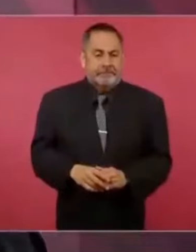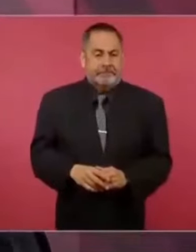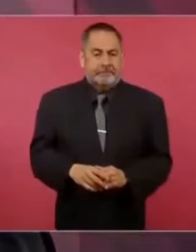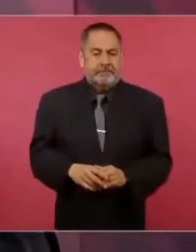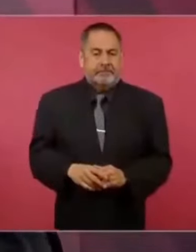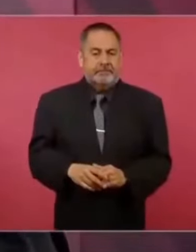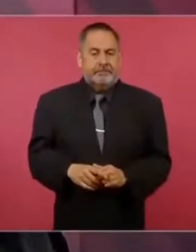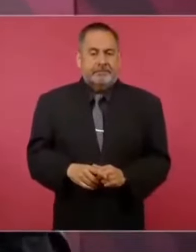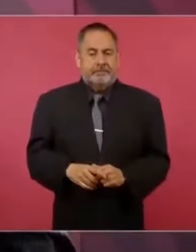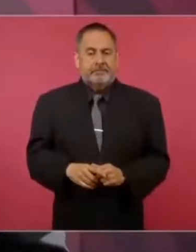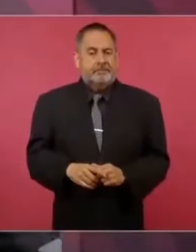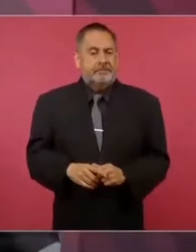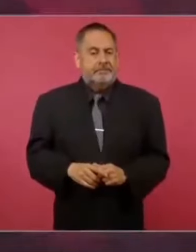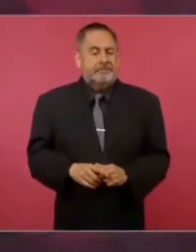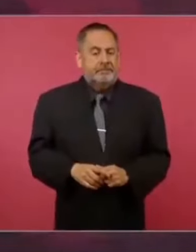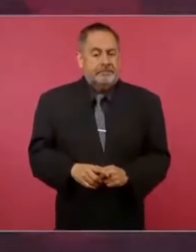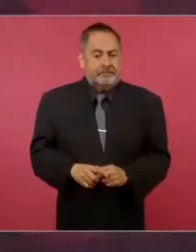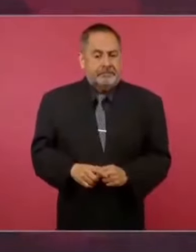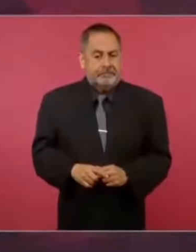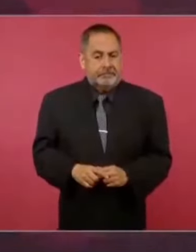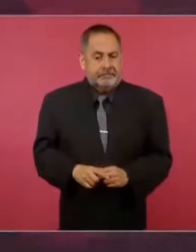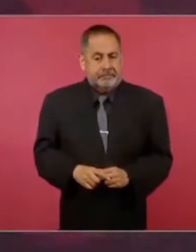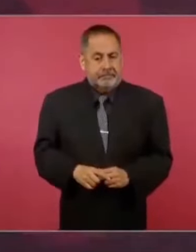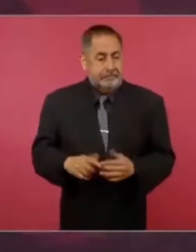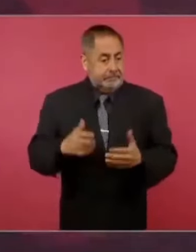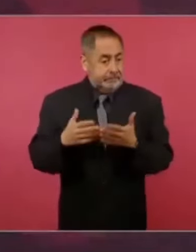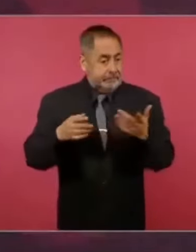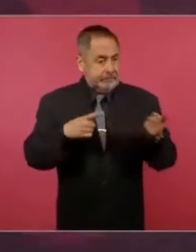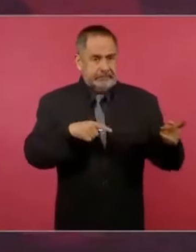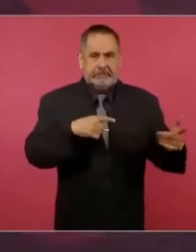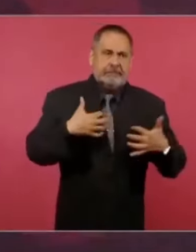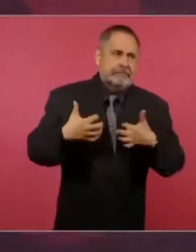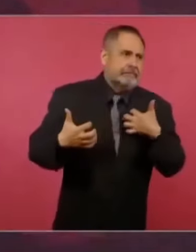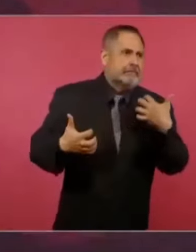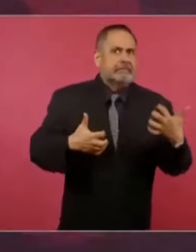ahora pues en la desesperación